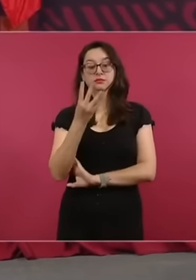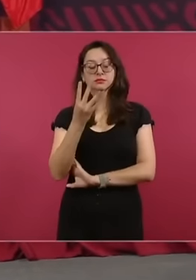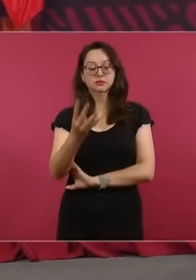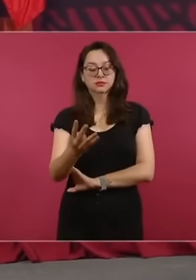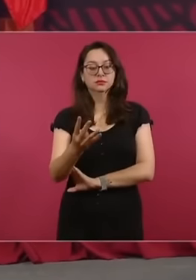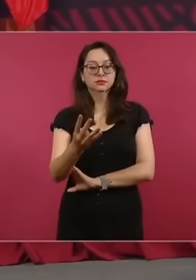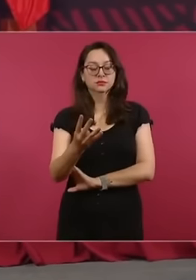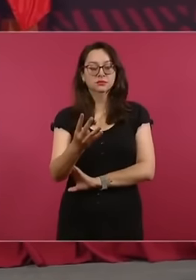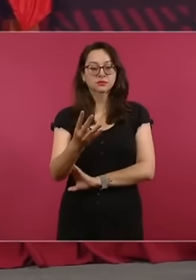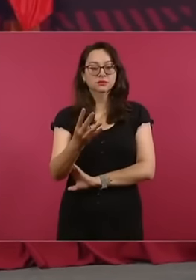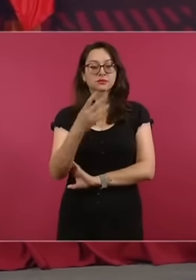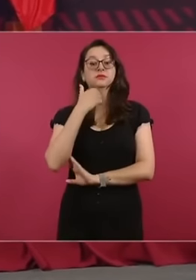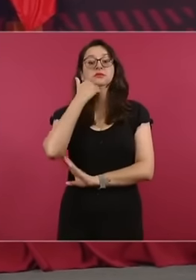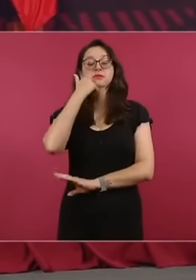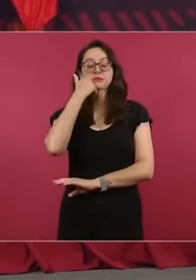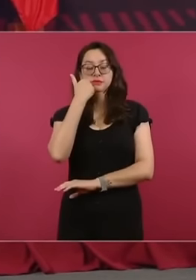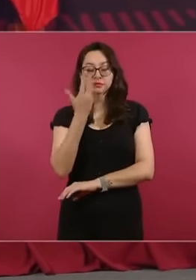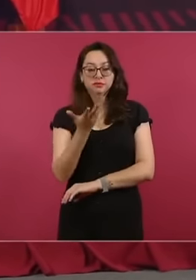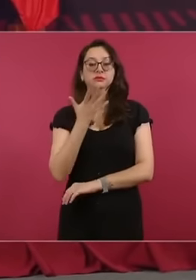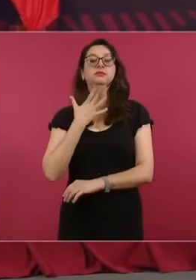aumentar